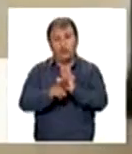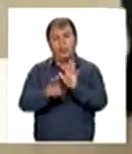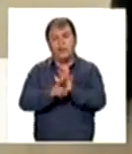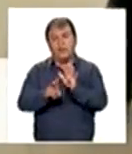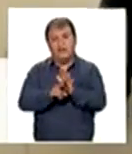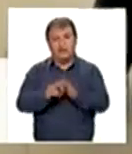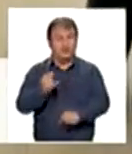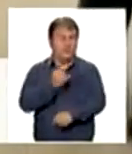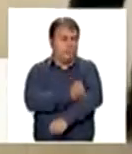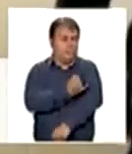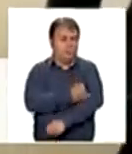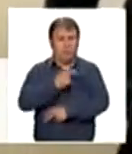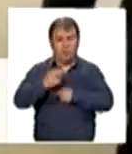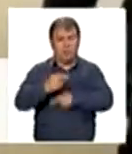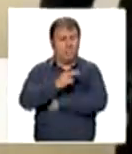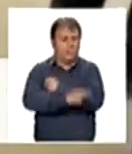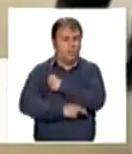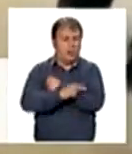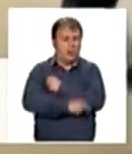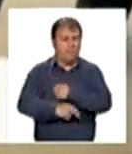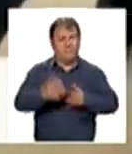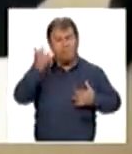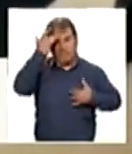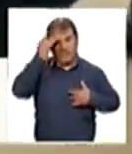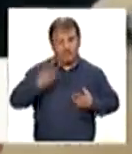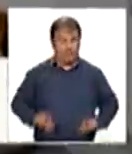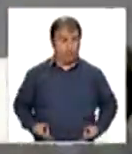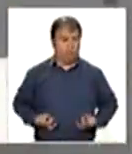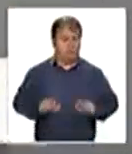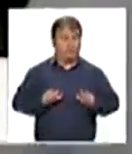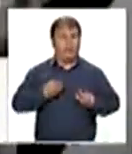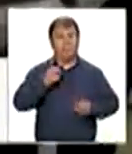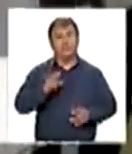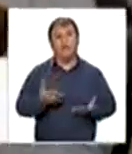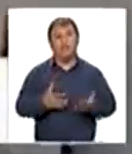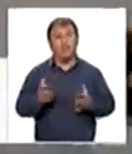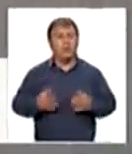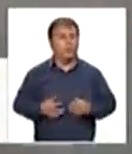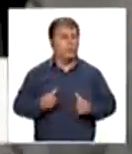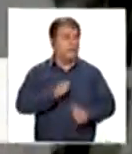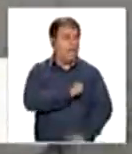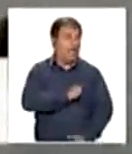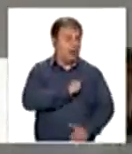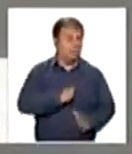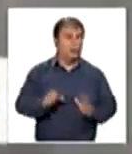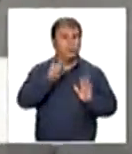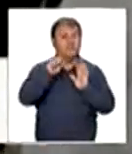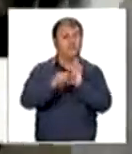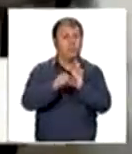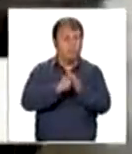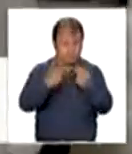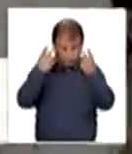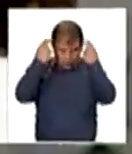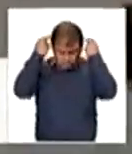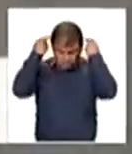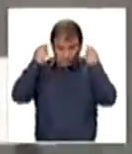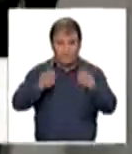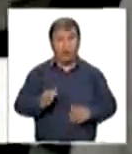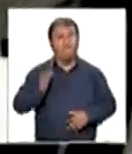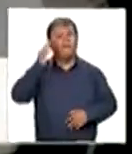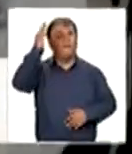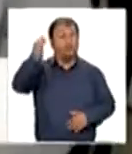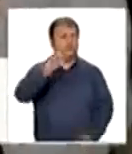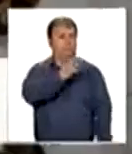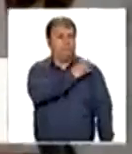del Instituto Nacional de Enfermedades Neoplásicas, al INEN. Fue en un acto simbólico que tras el corte respectivo, las futuras